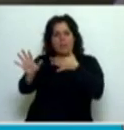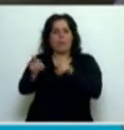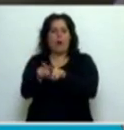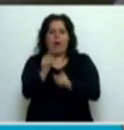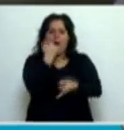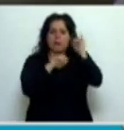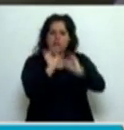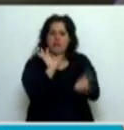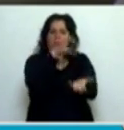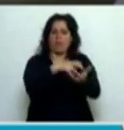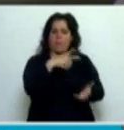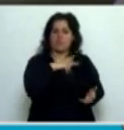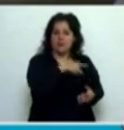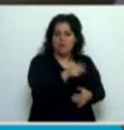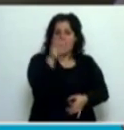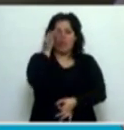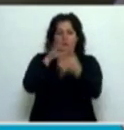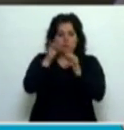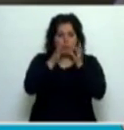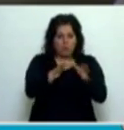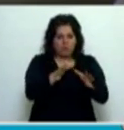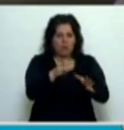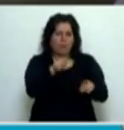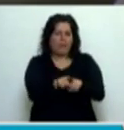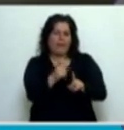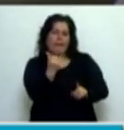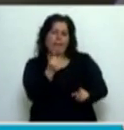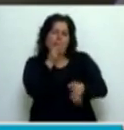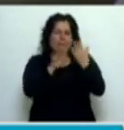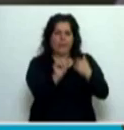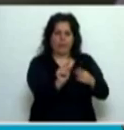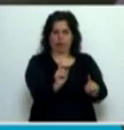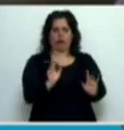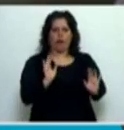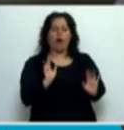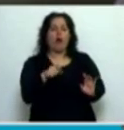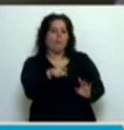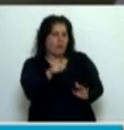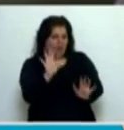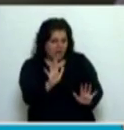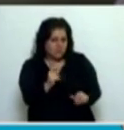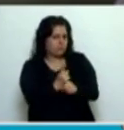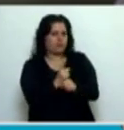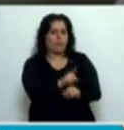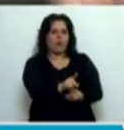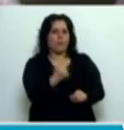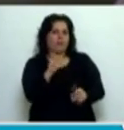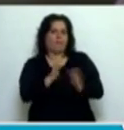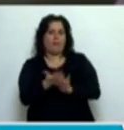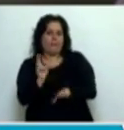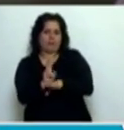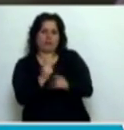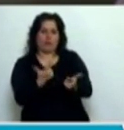importantes de empresas privadas porque derrumbaría su valor. Y eso no es posible y no sería la forma efectiva de